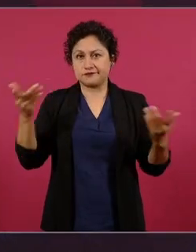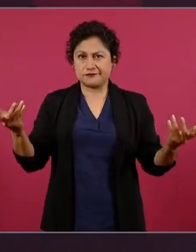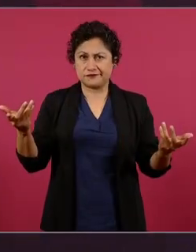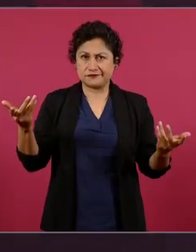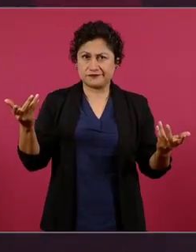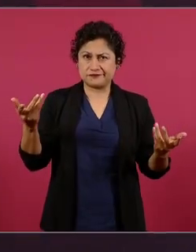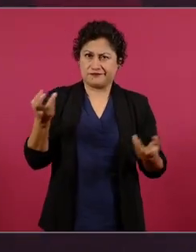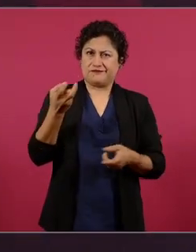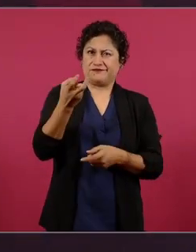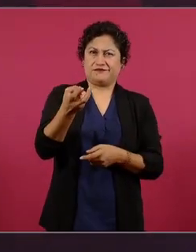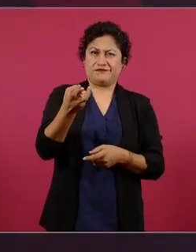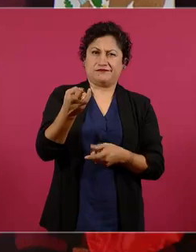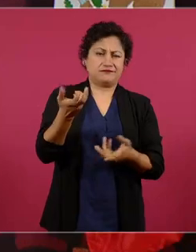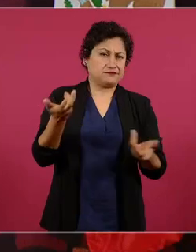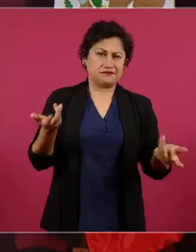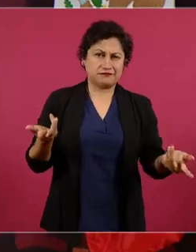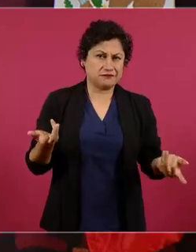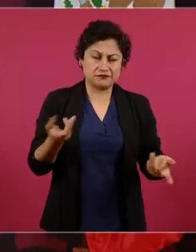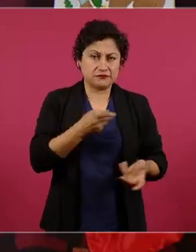Nada de eso.